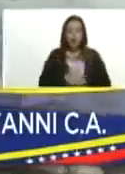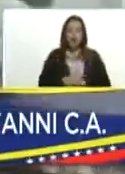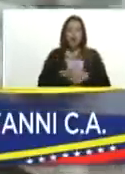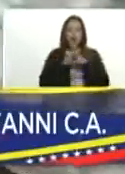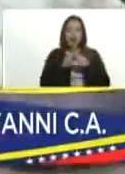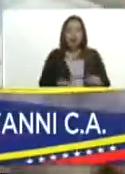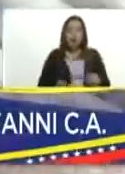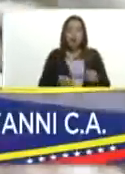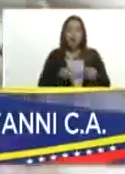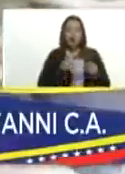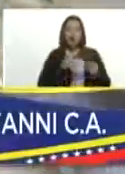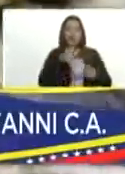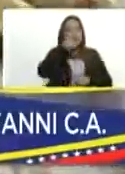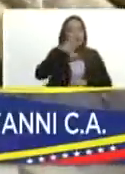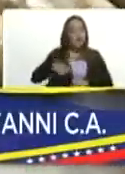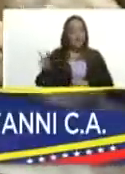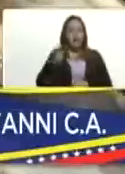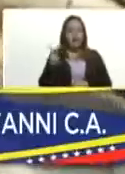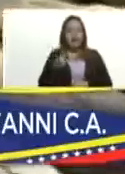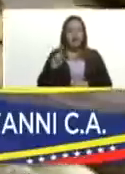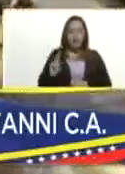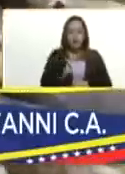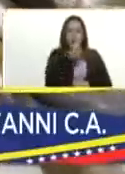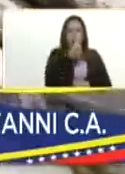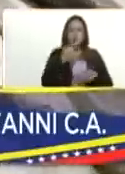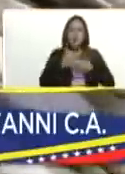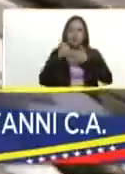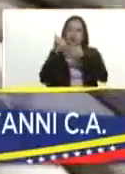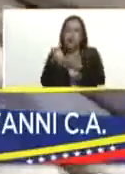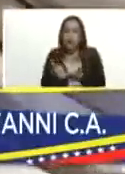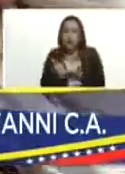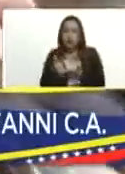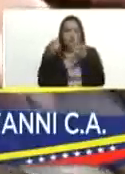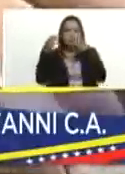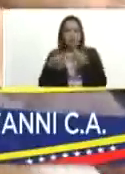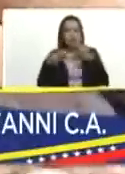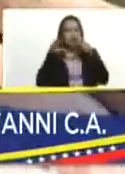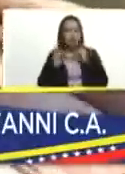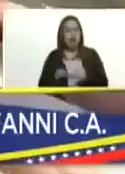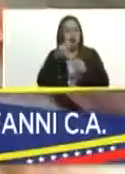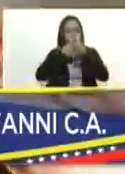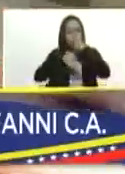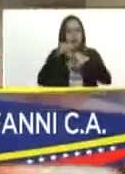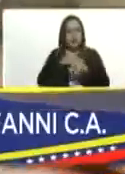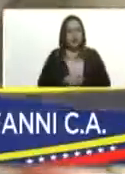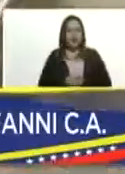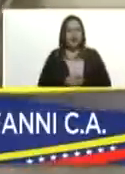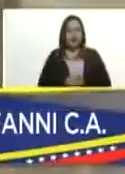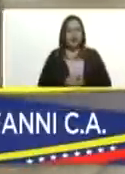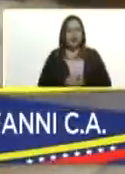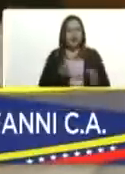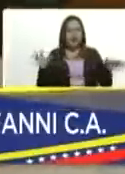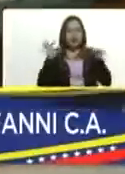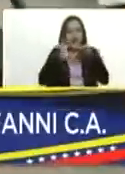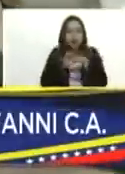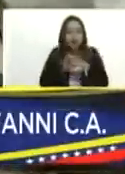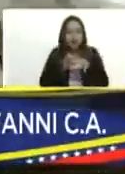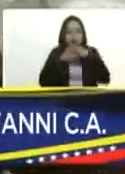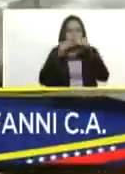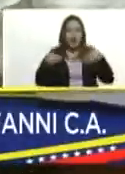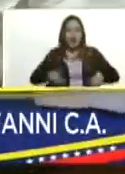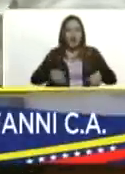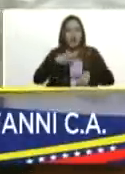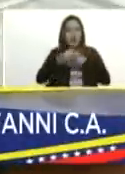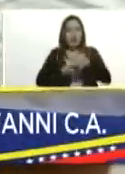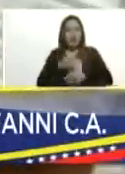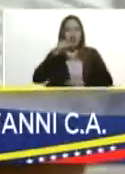la población venezolana. Primero que nada, contribuir, ayudar a garantizar la seguridad agroalimentaria, complementar todo el esfuerzo que se está haciendo con los